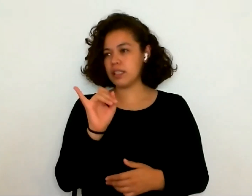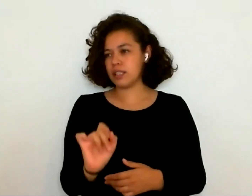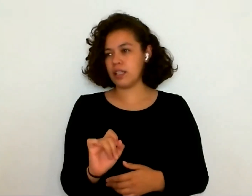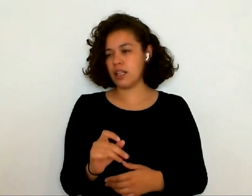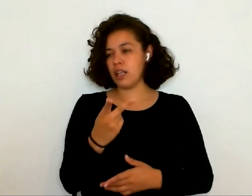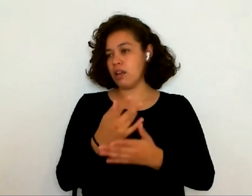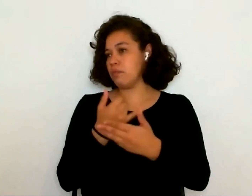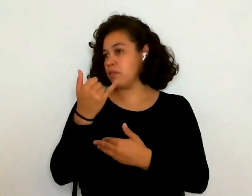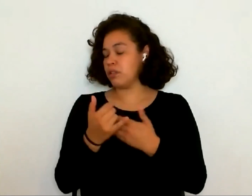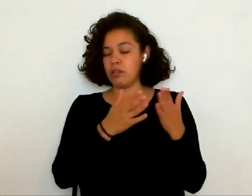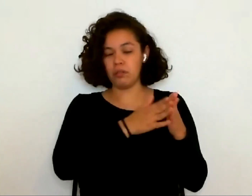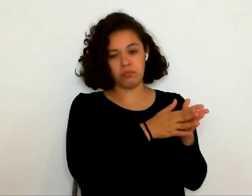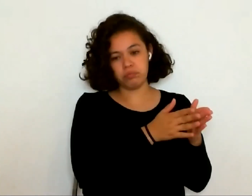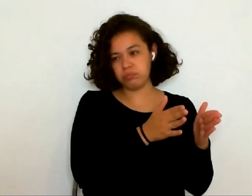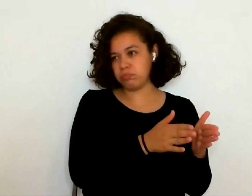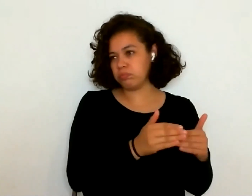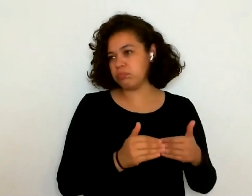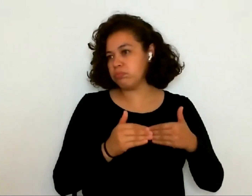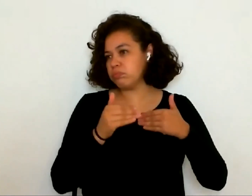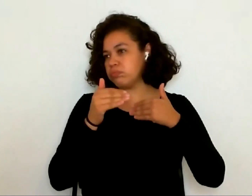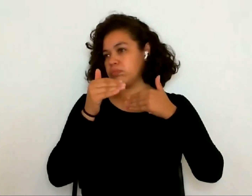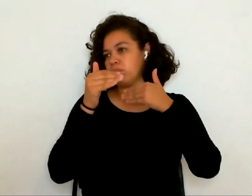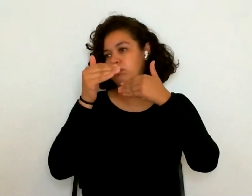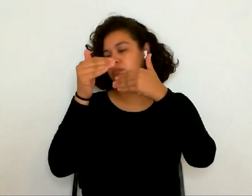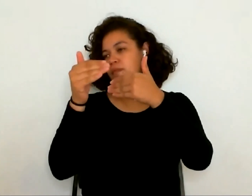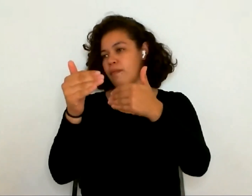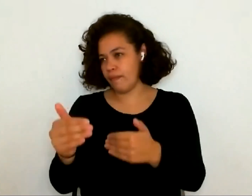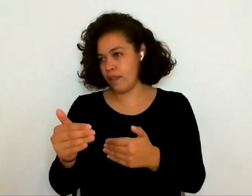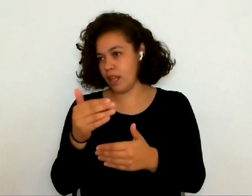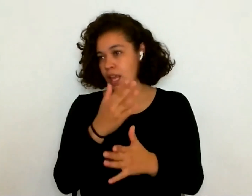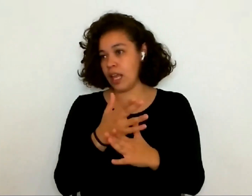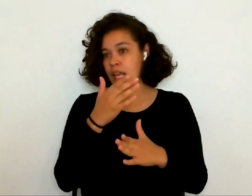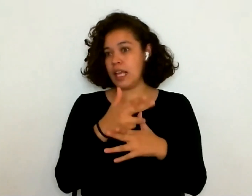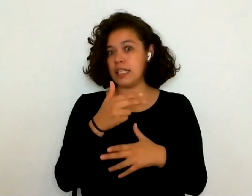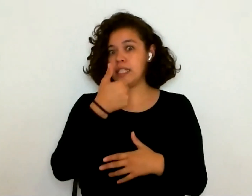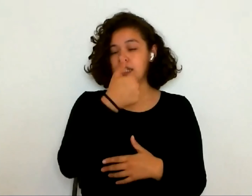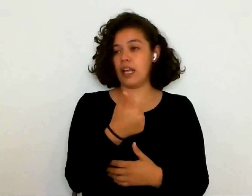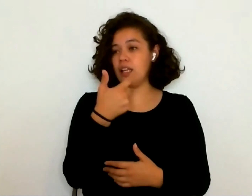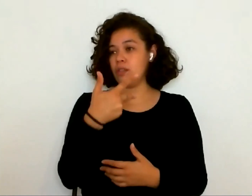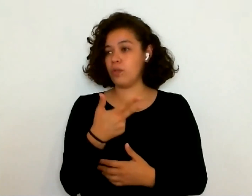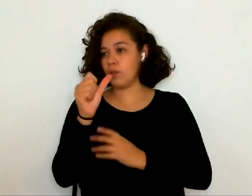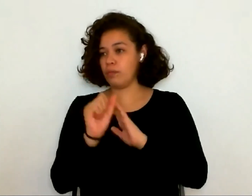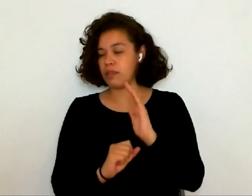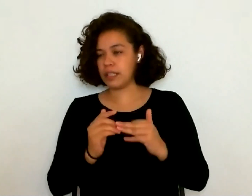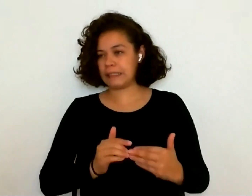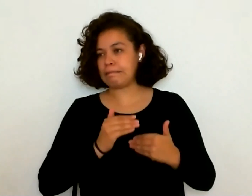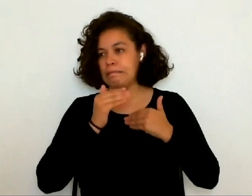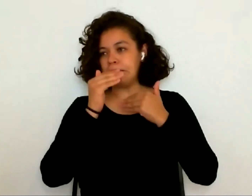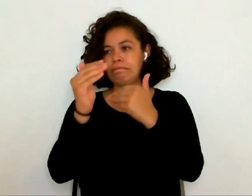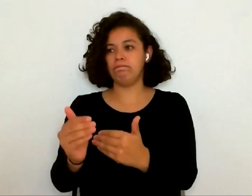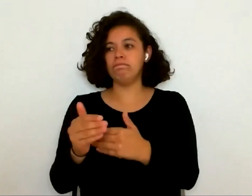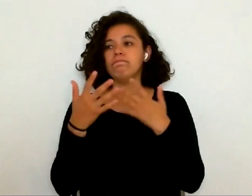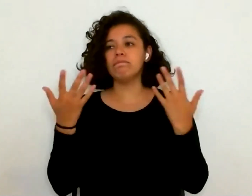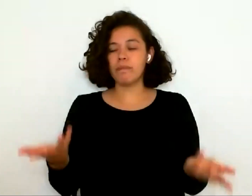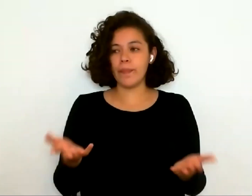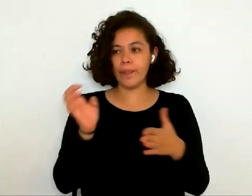viene poniendo o se viene implementando hasta 6, 8 meses después. Entonces,